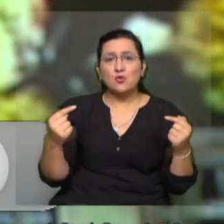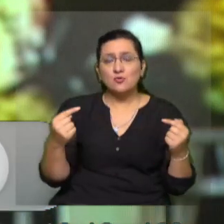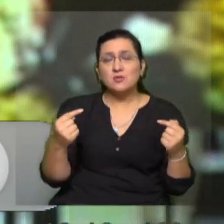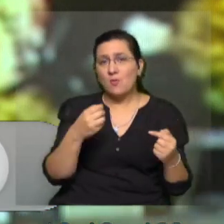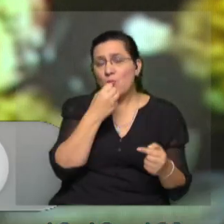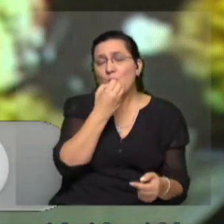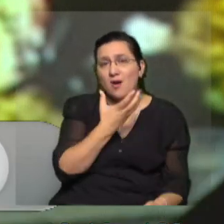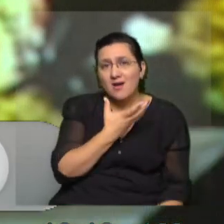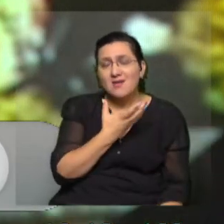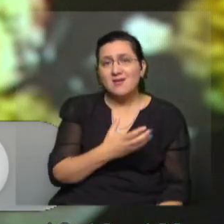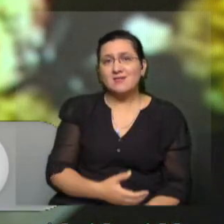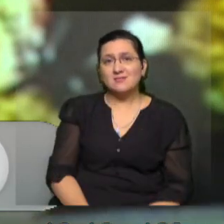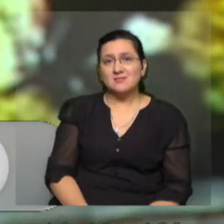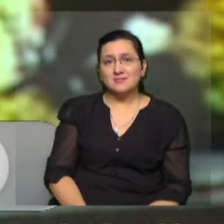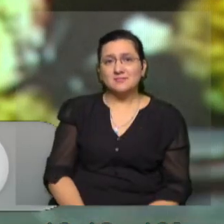muchas cosas buenas.